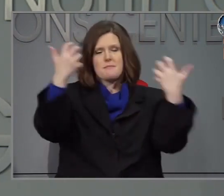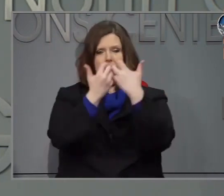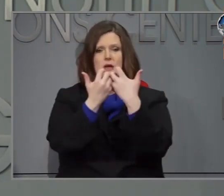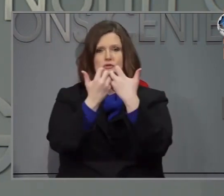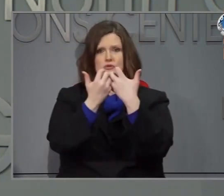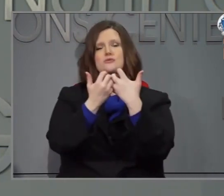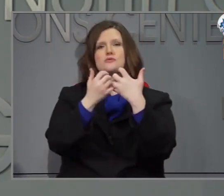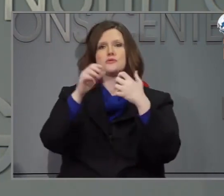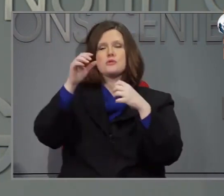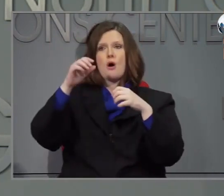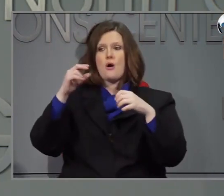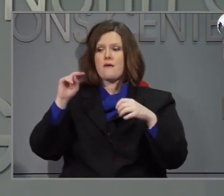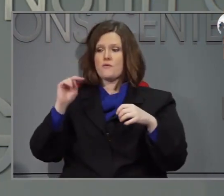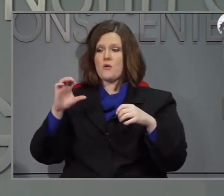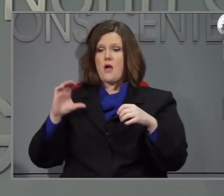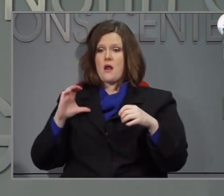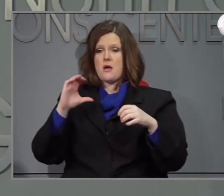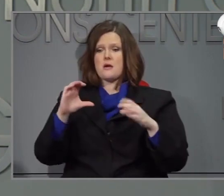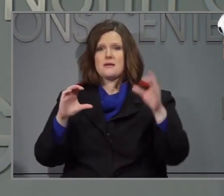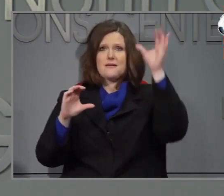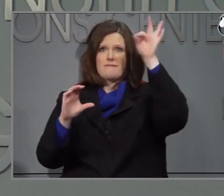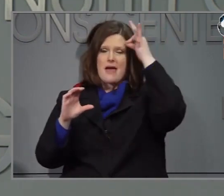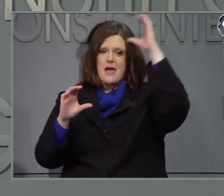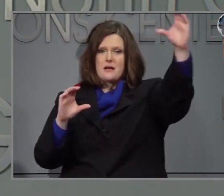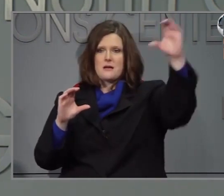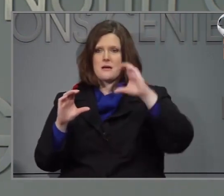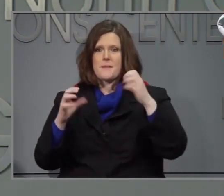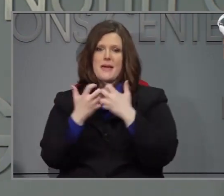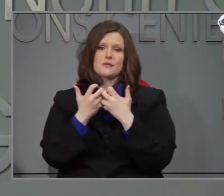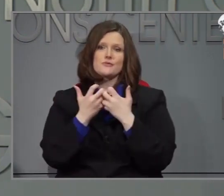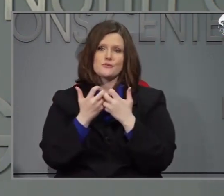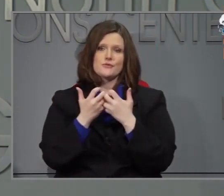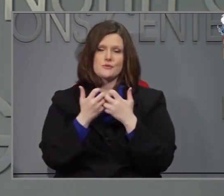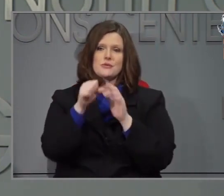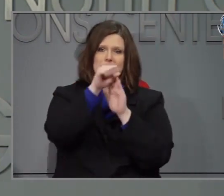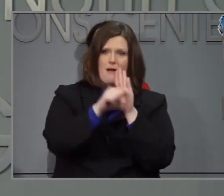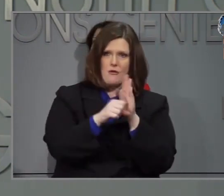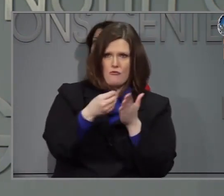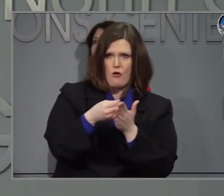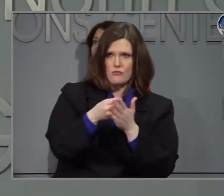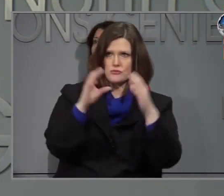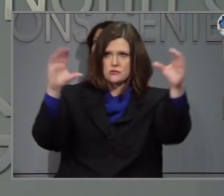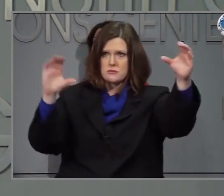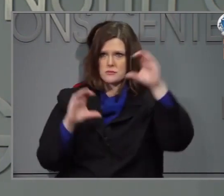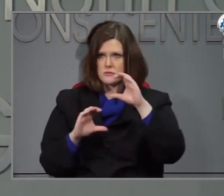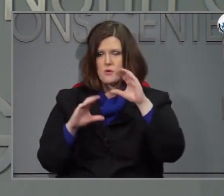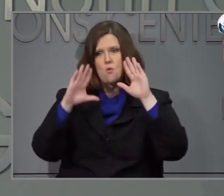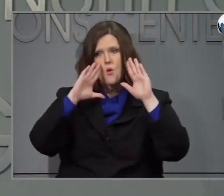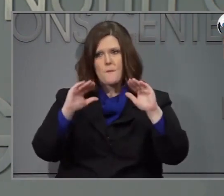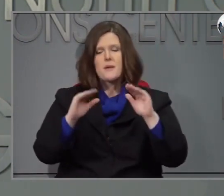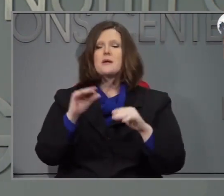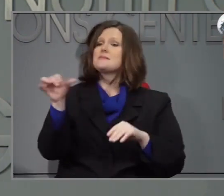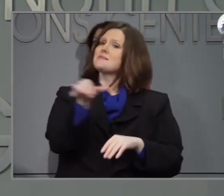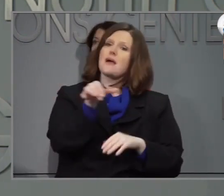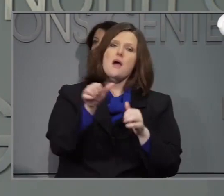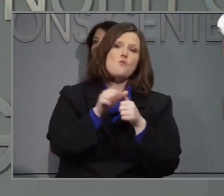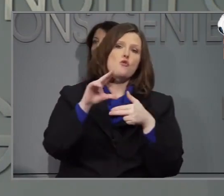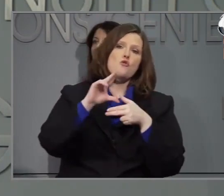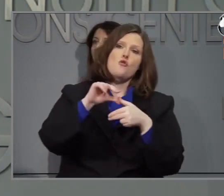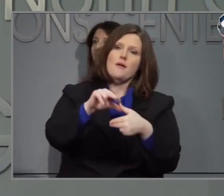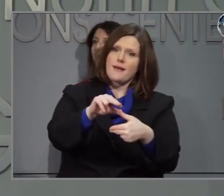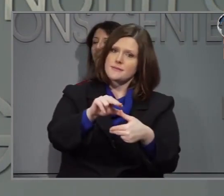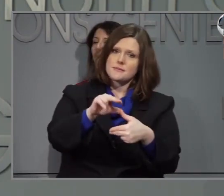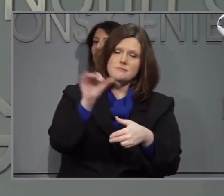igualar lo que hacen los feder federales y también con los dólares estatales y como nosotros hemos hecho en otros